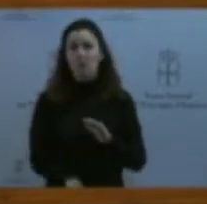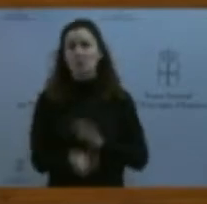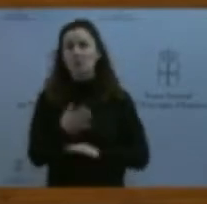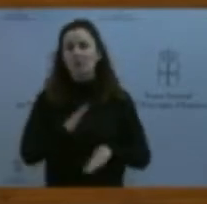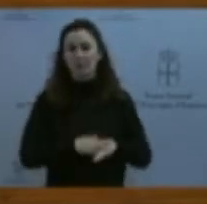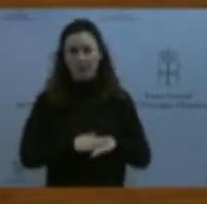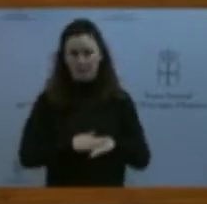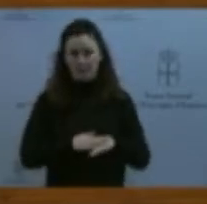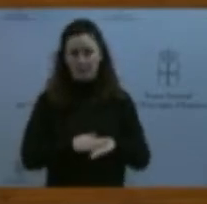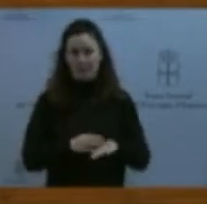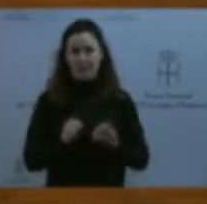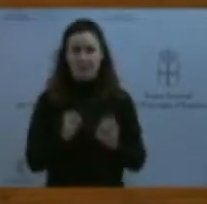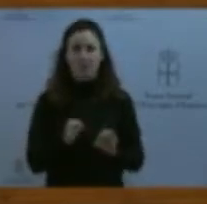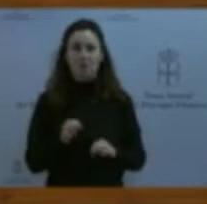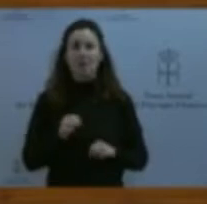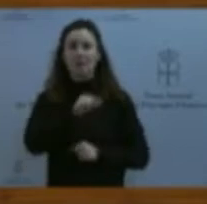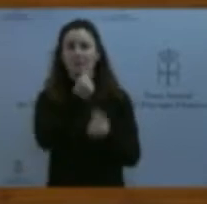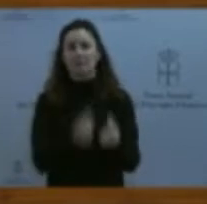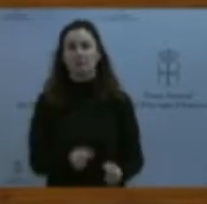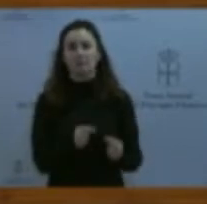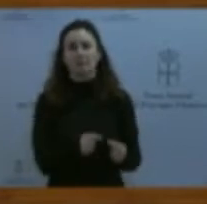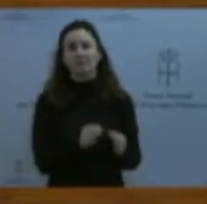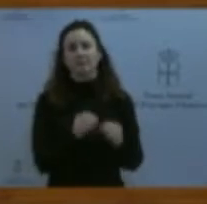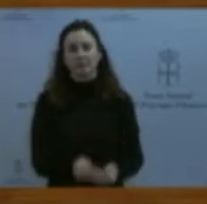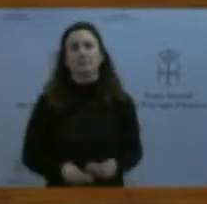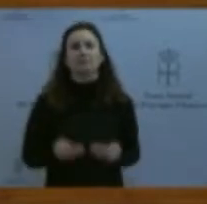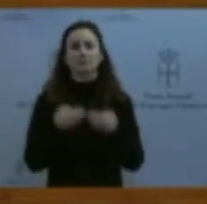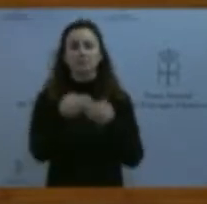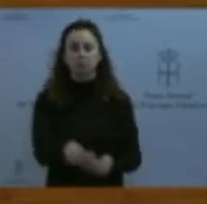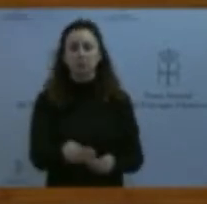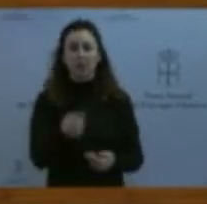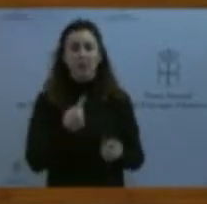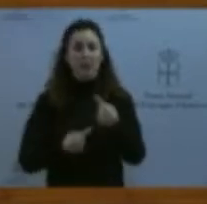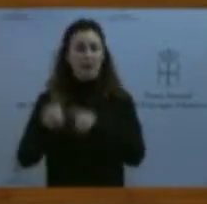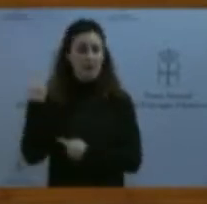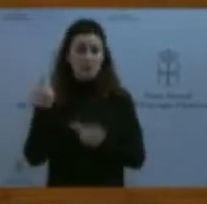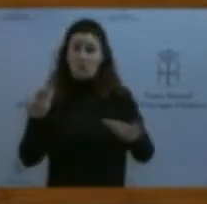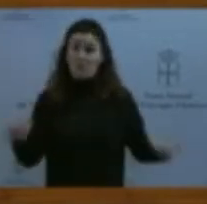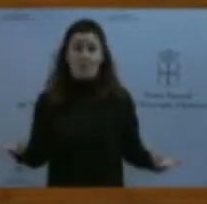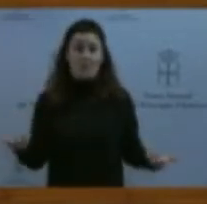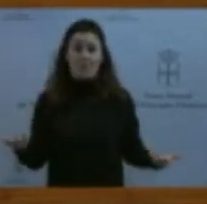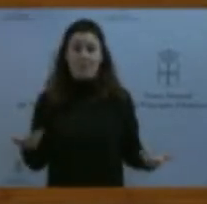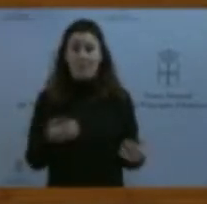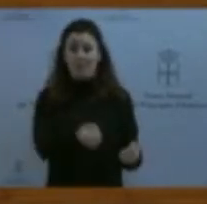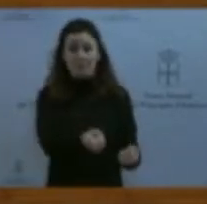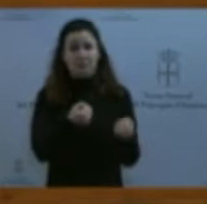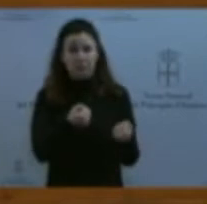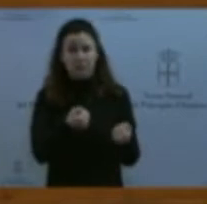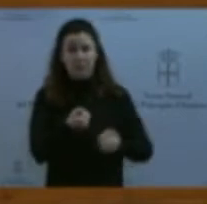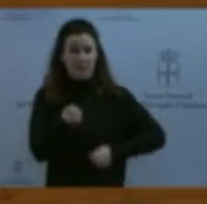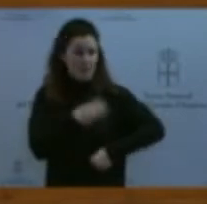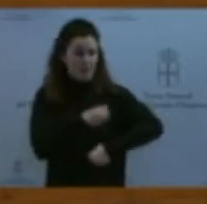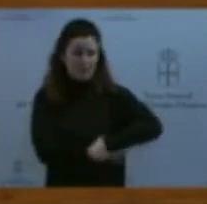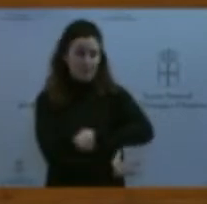ejercicio 2018 que impide la disponibilidad de los fondos y de la convocatoria correspondiente al principio